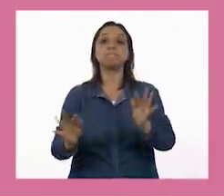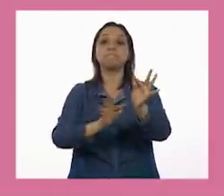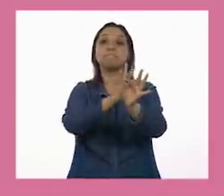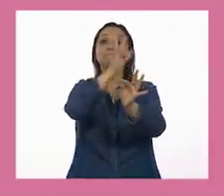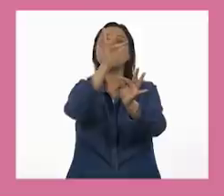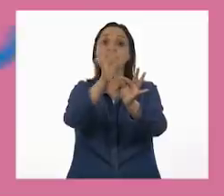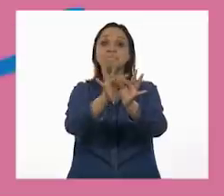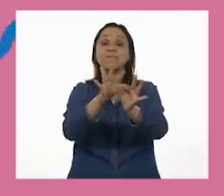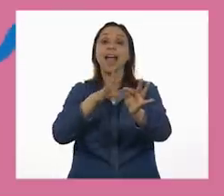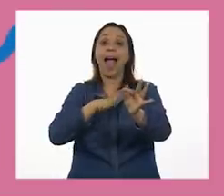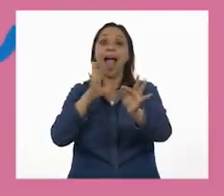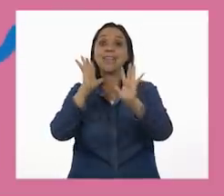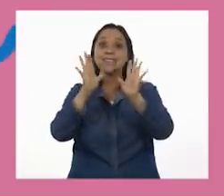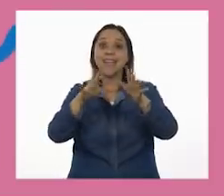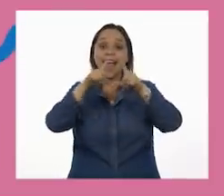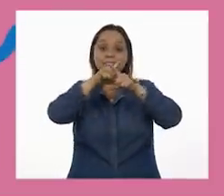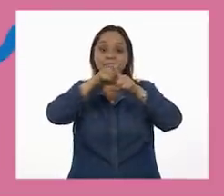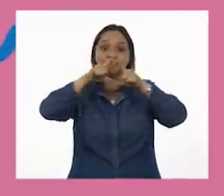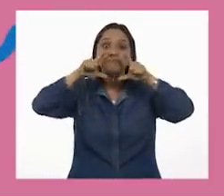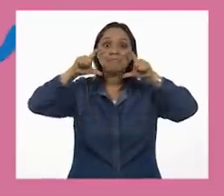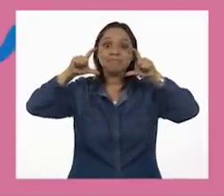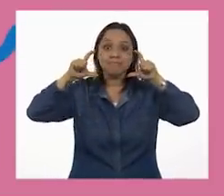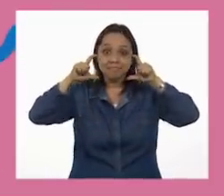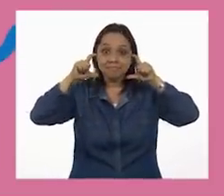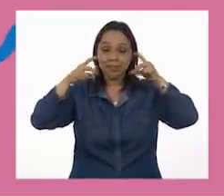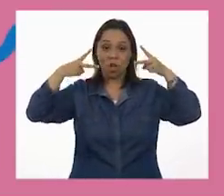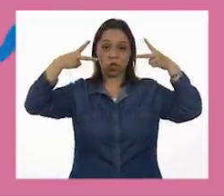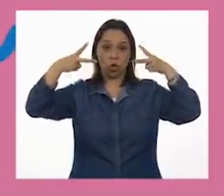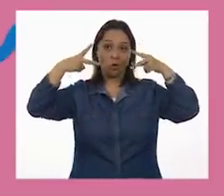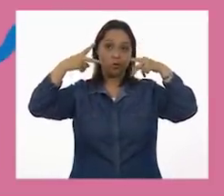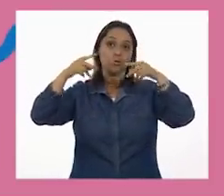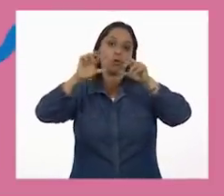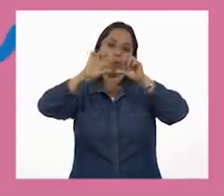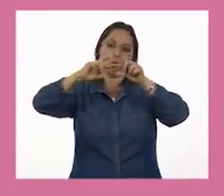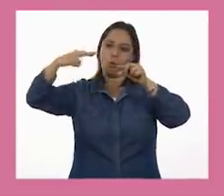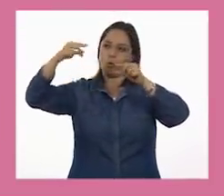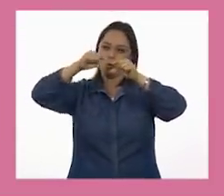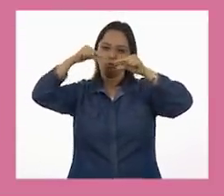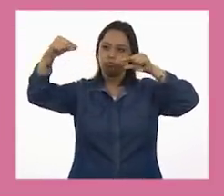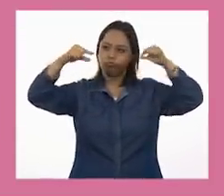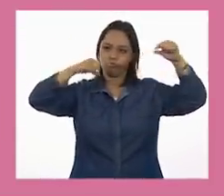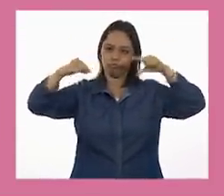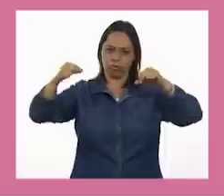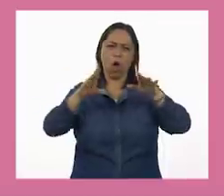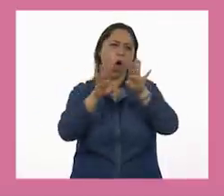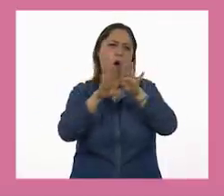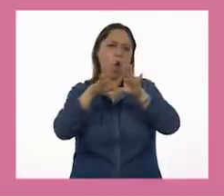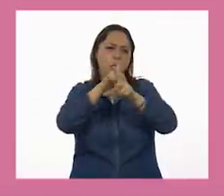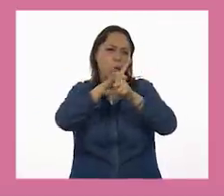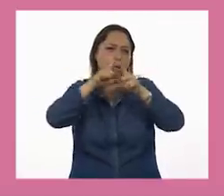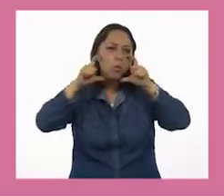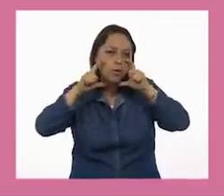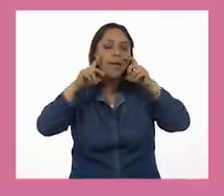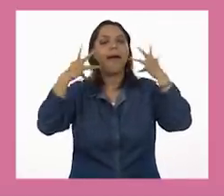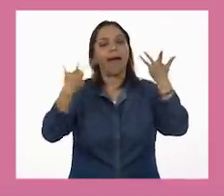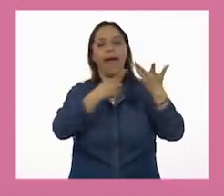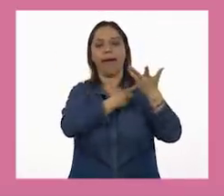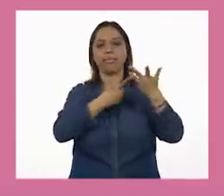¡Listo! Ya tienes un cubrebocas con dos pares de cuerdas. Para colocártelo,